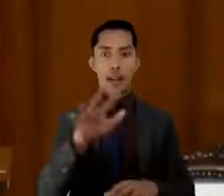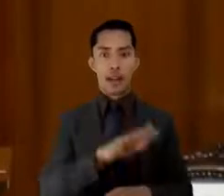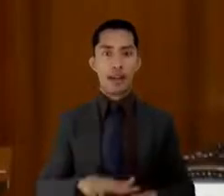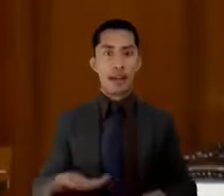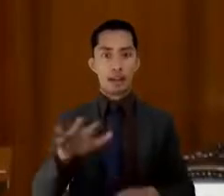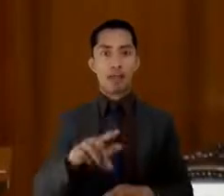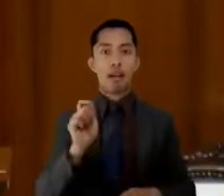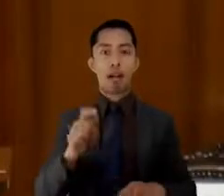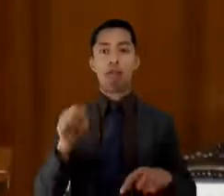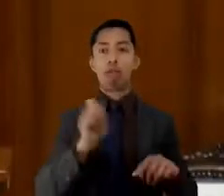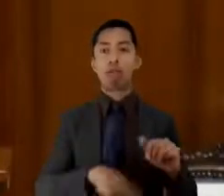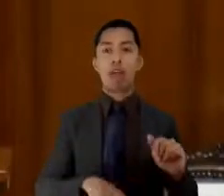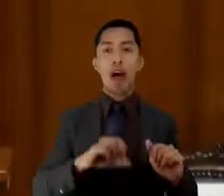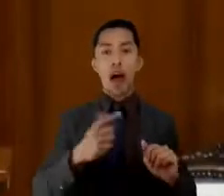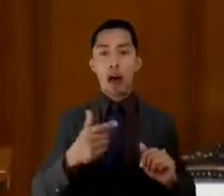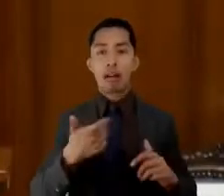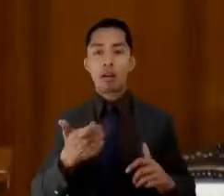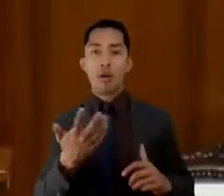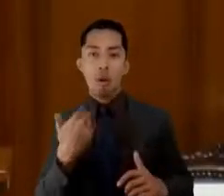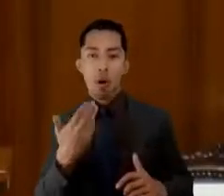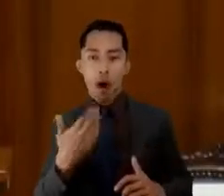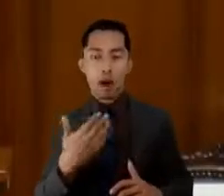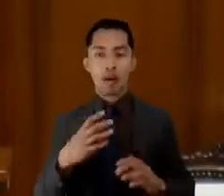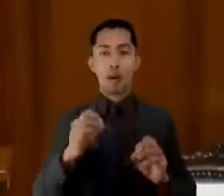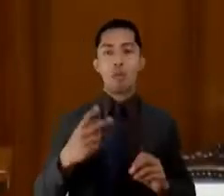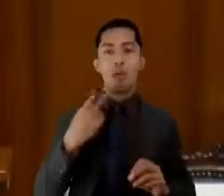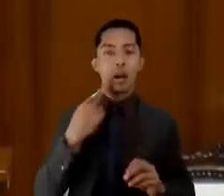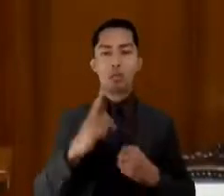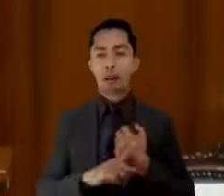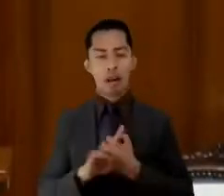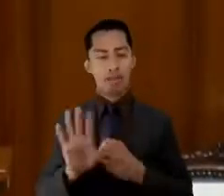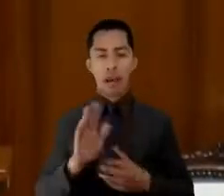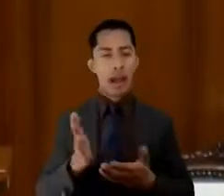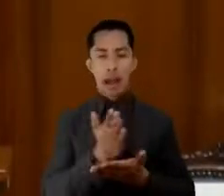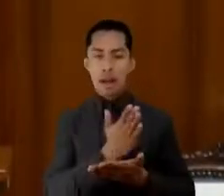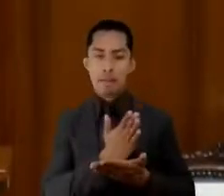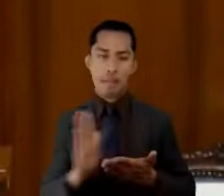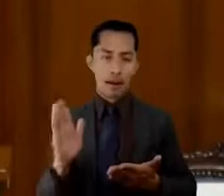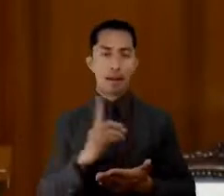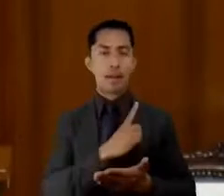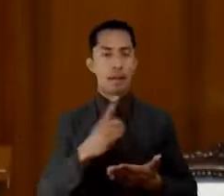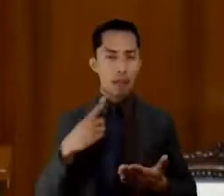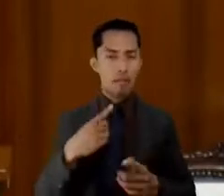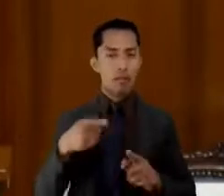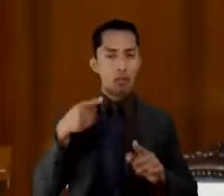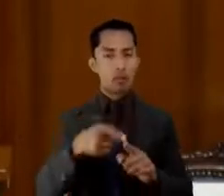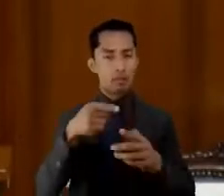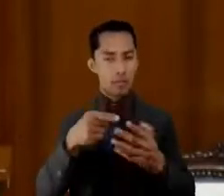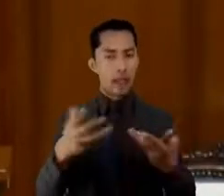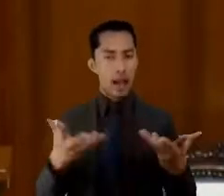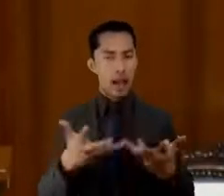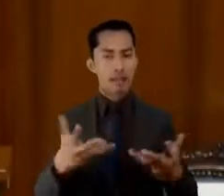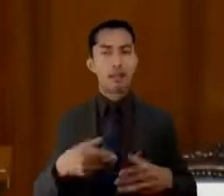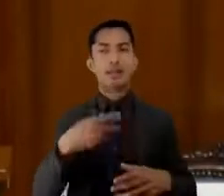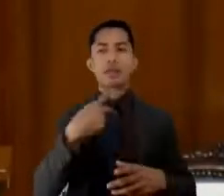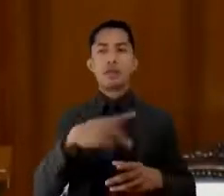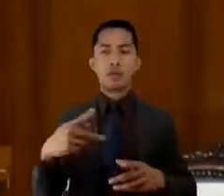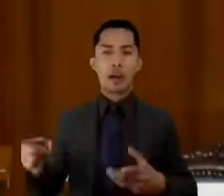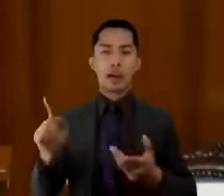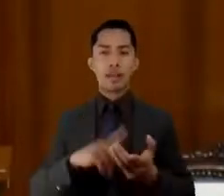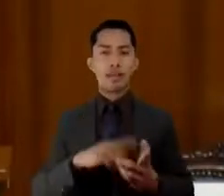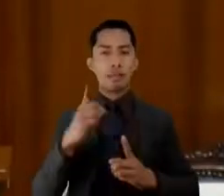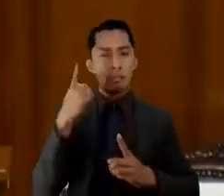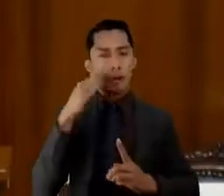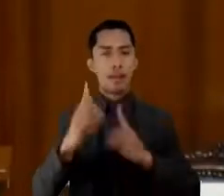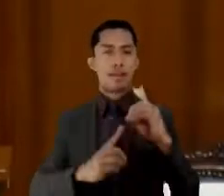vean anulados por intereses económicos y políticos, estableciendo parámetros de actuación en función de cada manifestación del